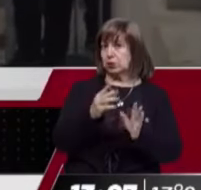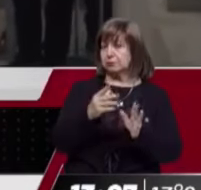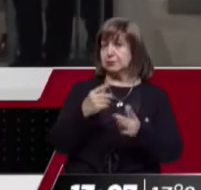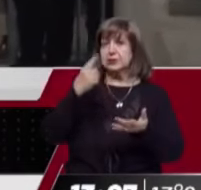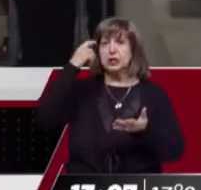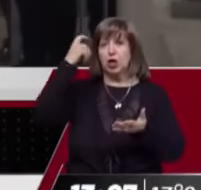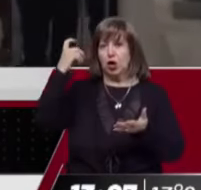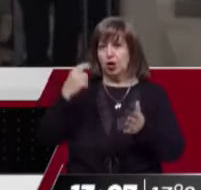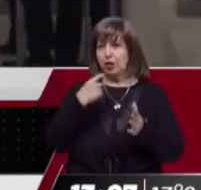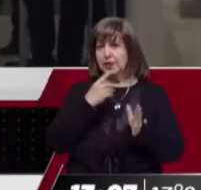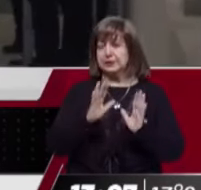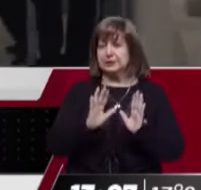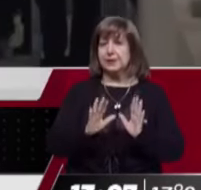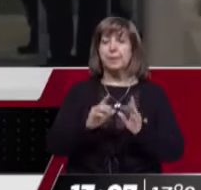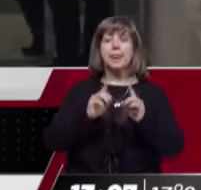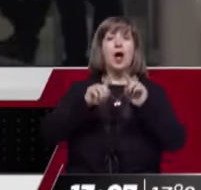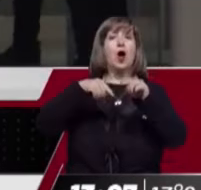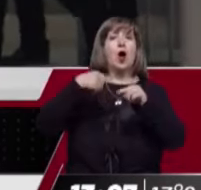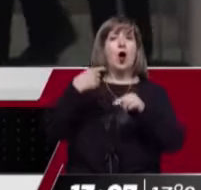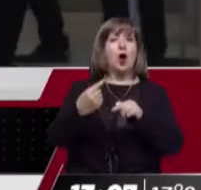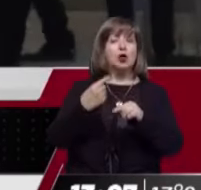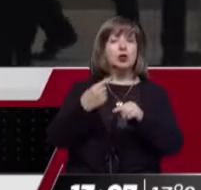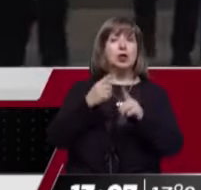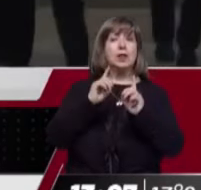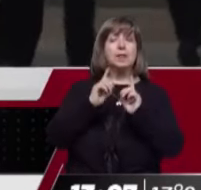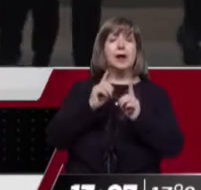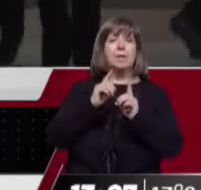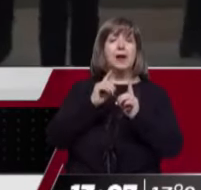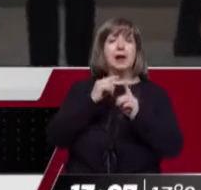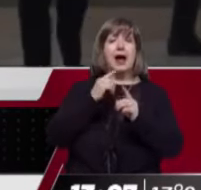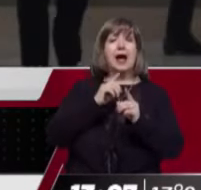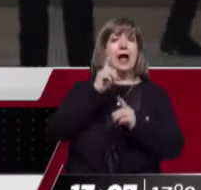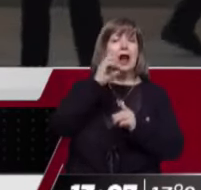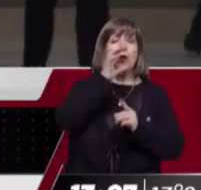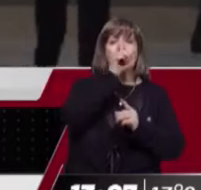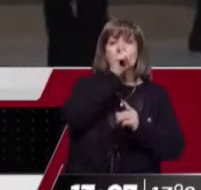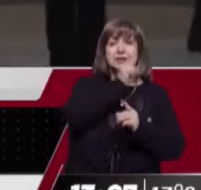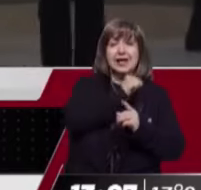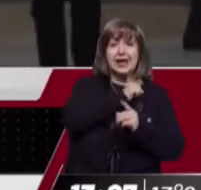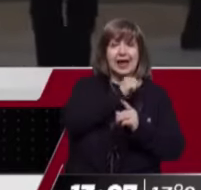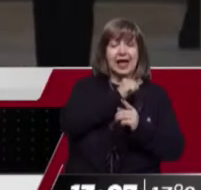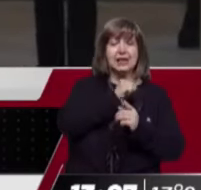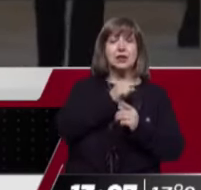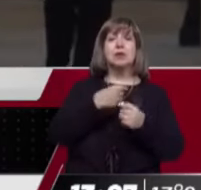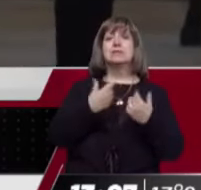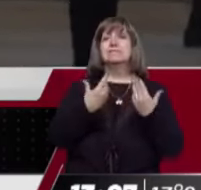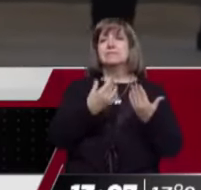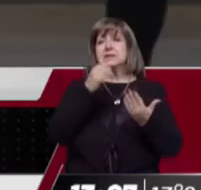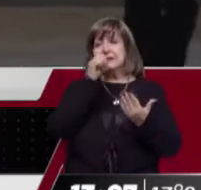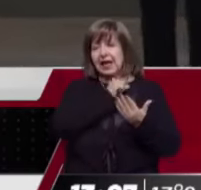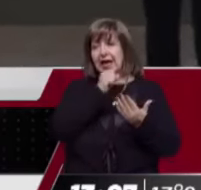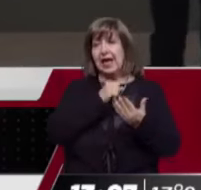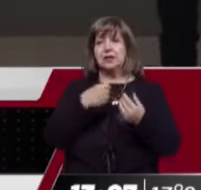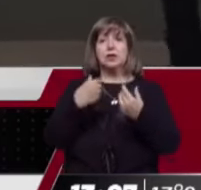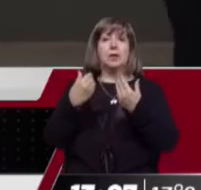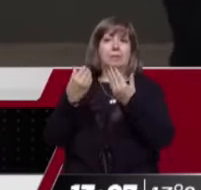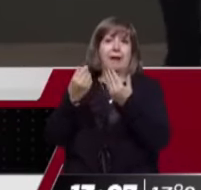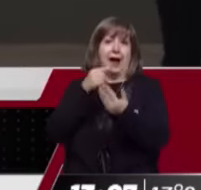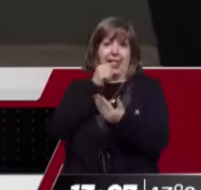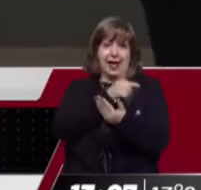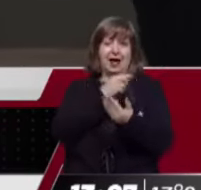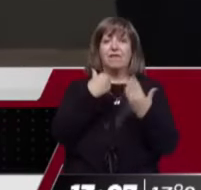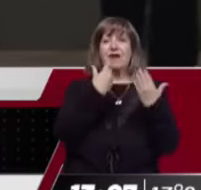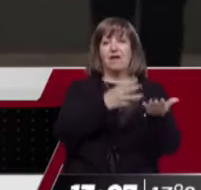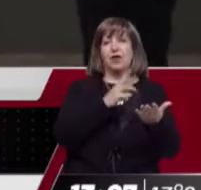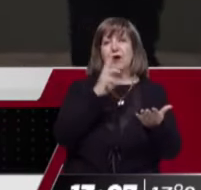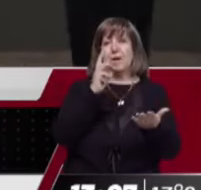es el ocultamiento de la información que aporta, el fin ganancial que tiene la misma, como así también que una